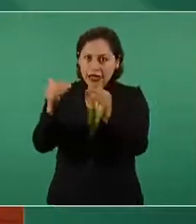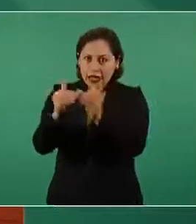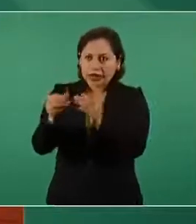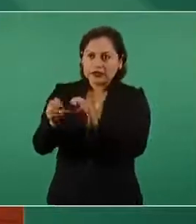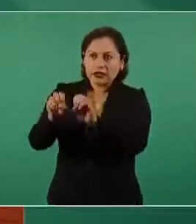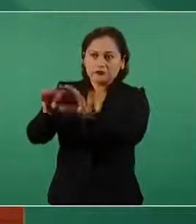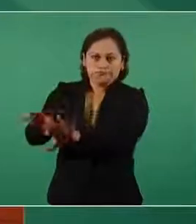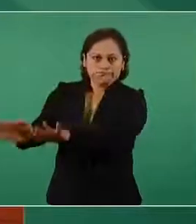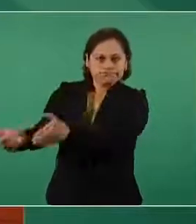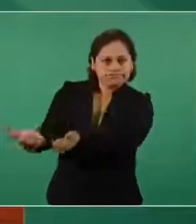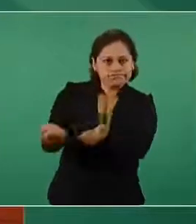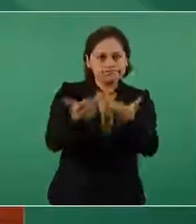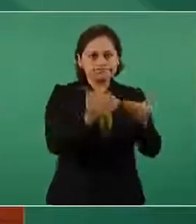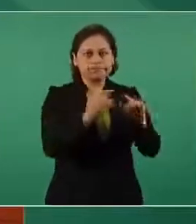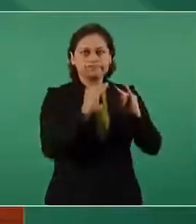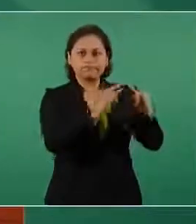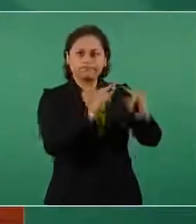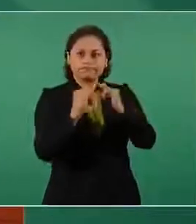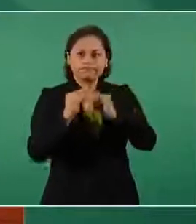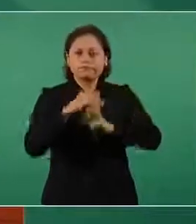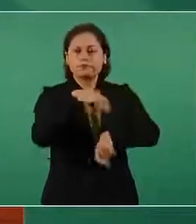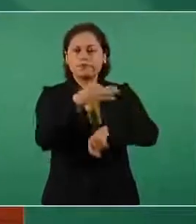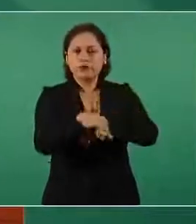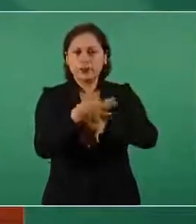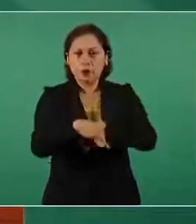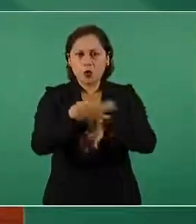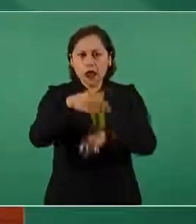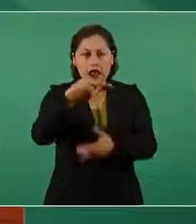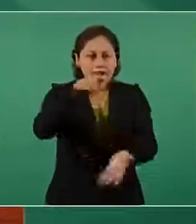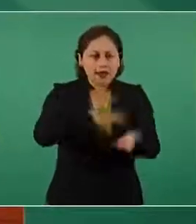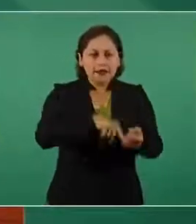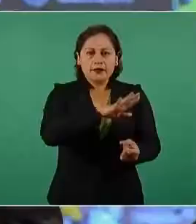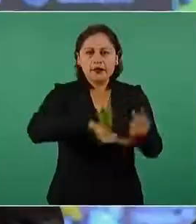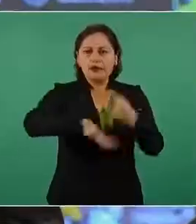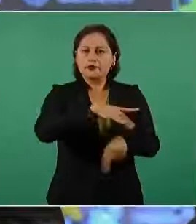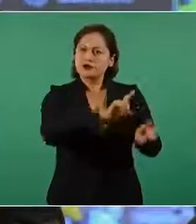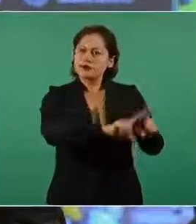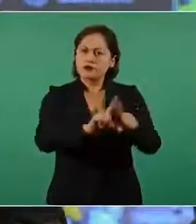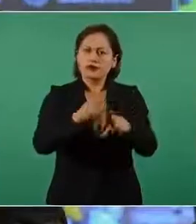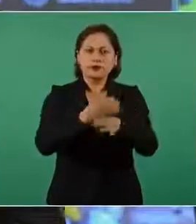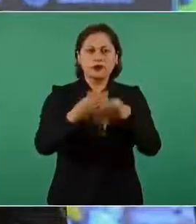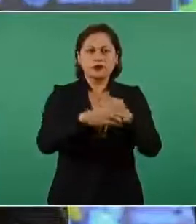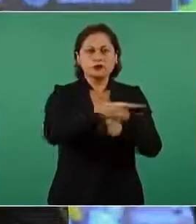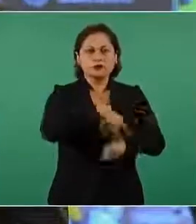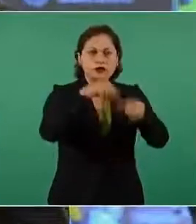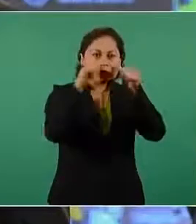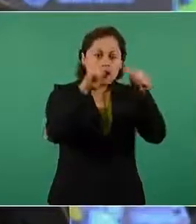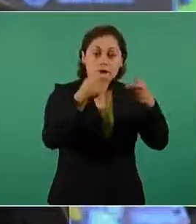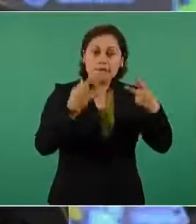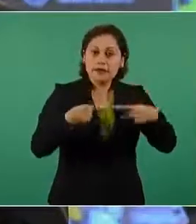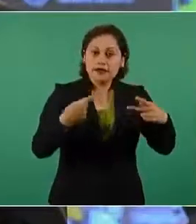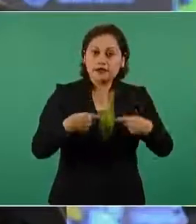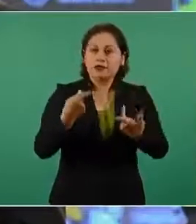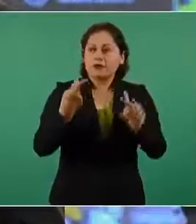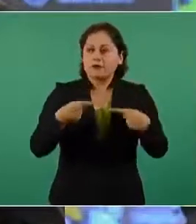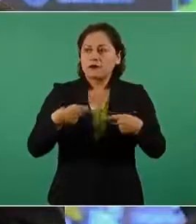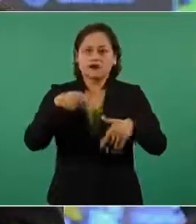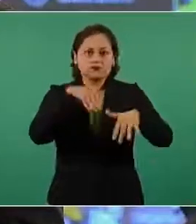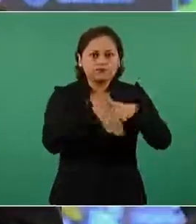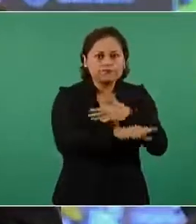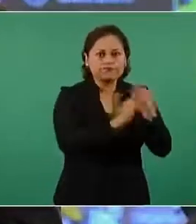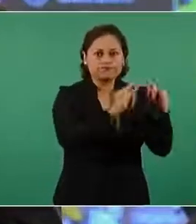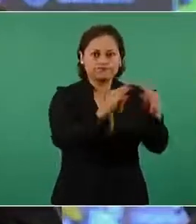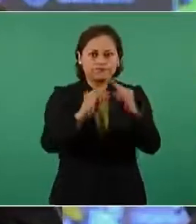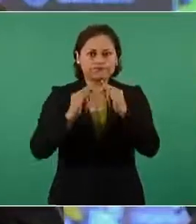y los mismos que tengan todos los suministros necesarios para que la población en lo que está en estos refugios tengan